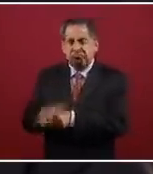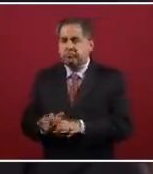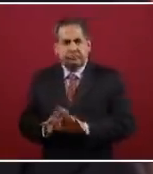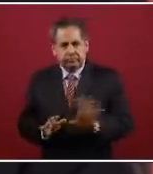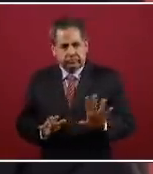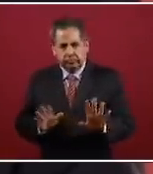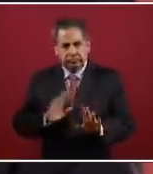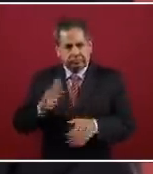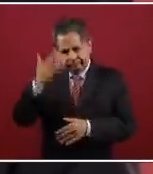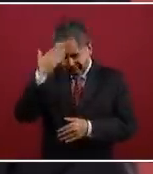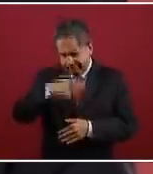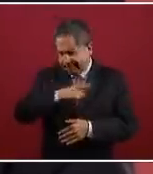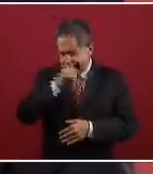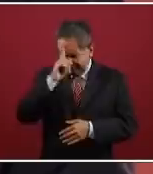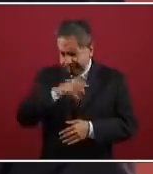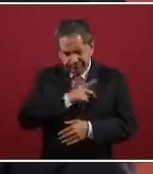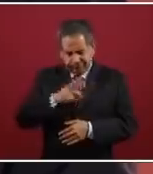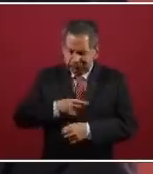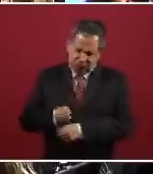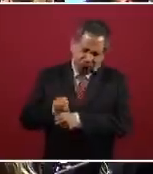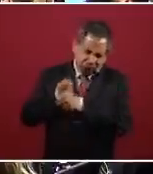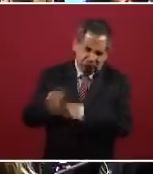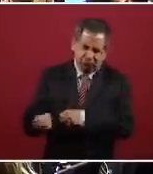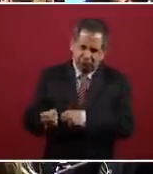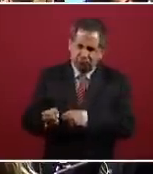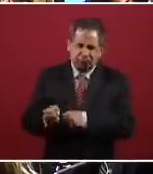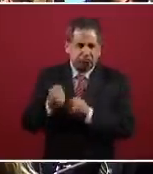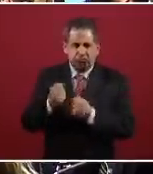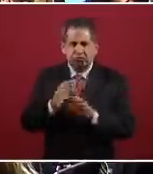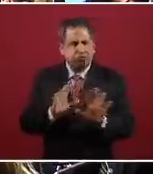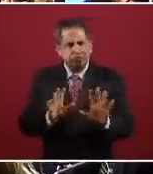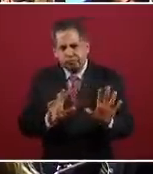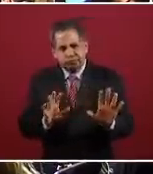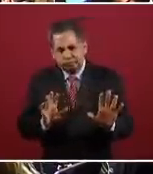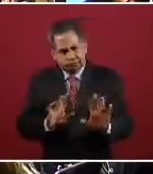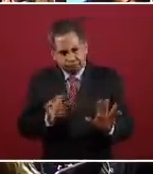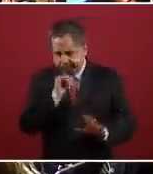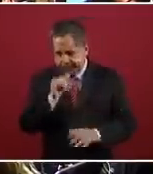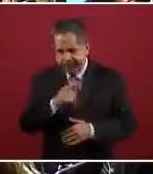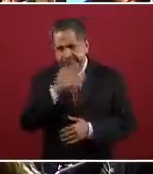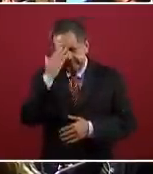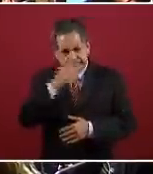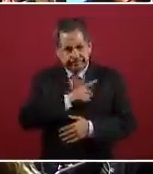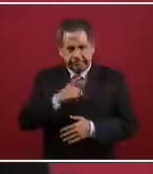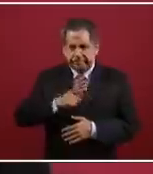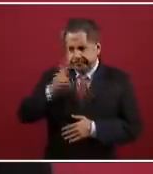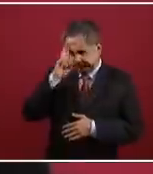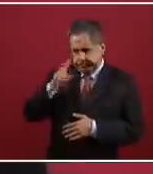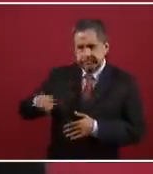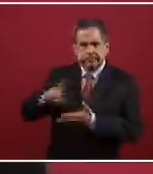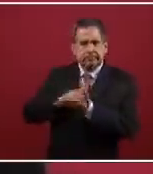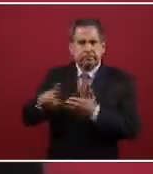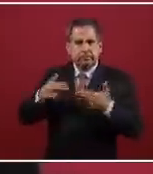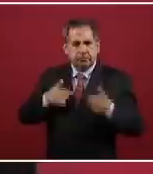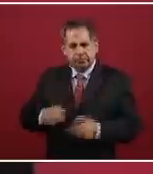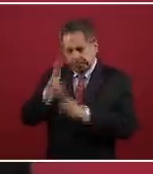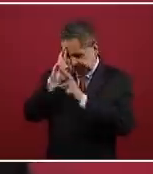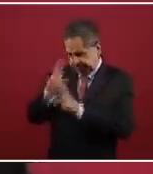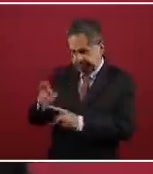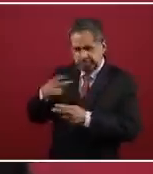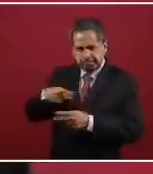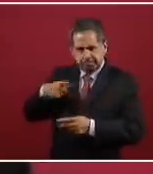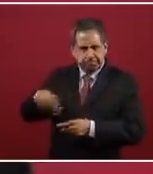Ellos están muy conscientes y que deben de respetarse los derechos humanos.